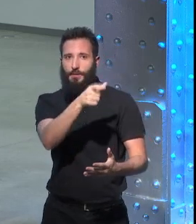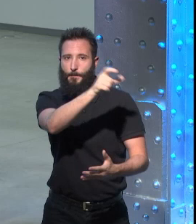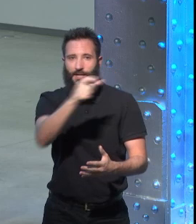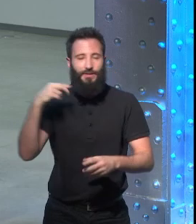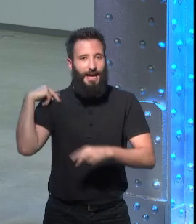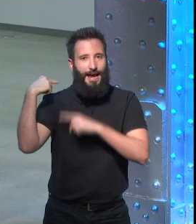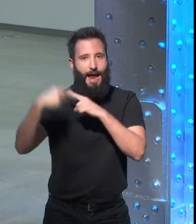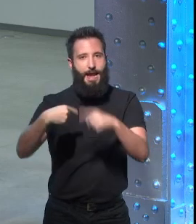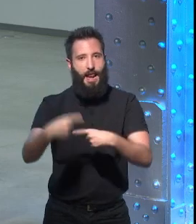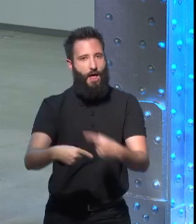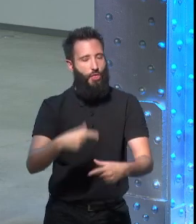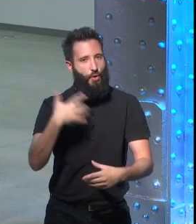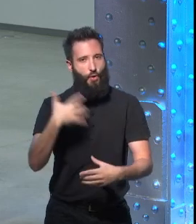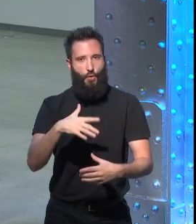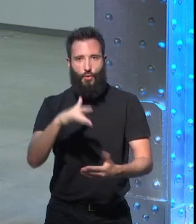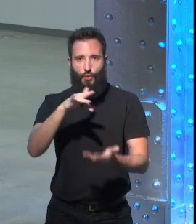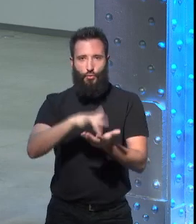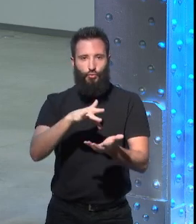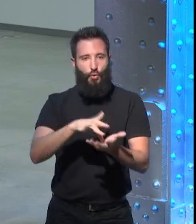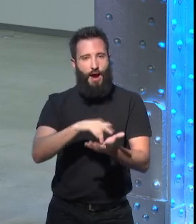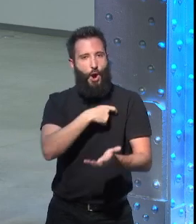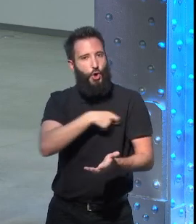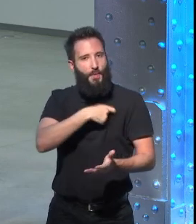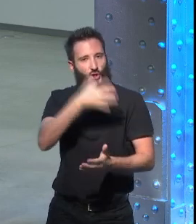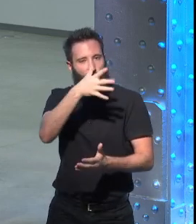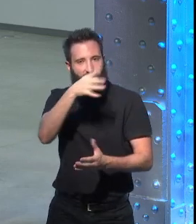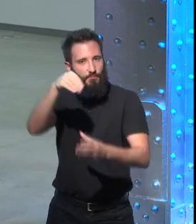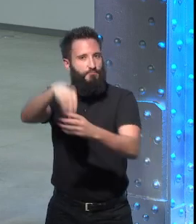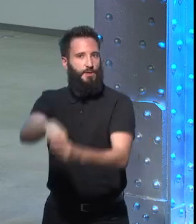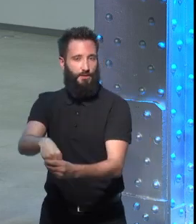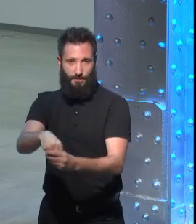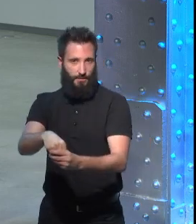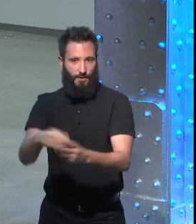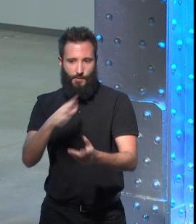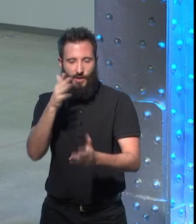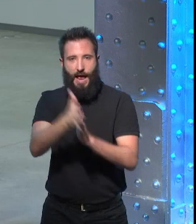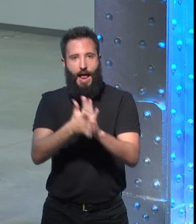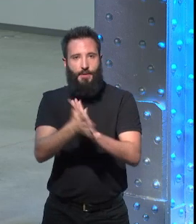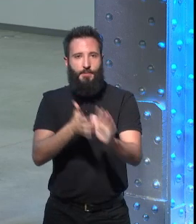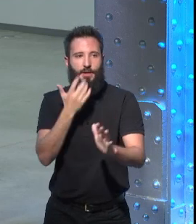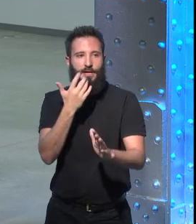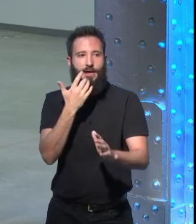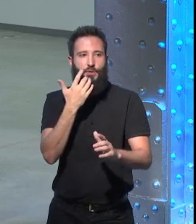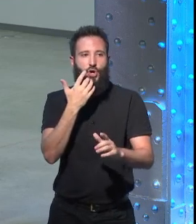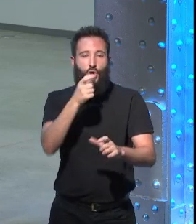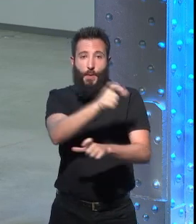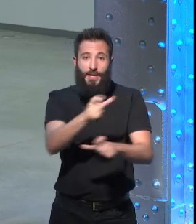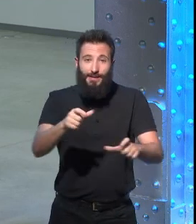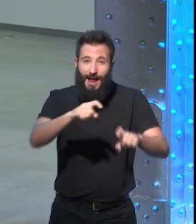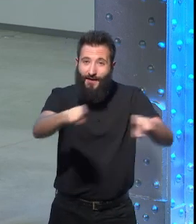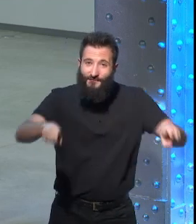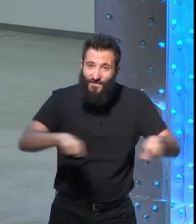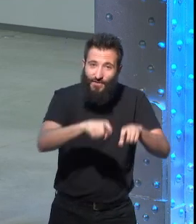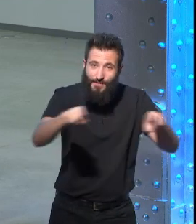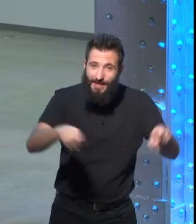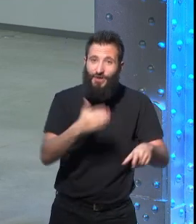generación que es muy propensa a la comisión de delitos. Estamos hablando que por ejemplo, en fraude informático se dispara